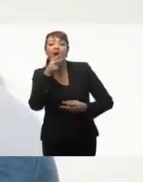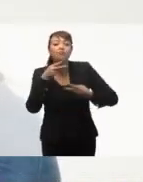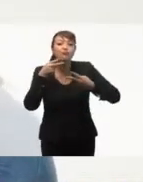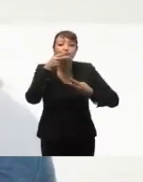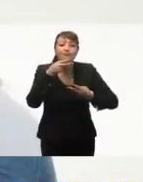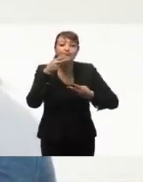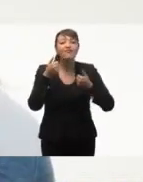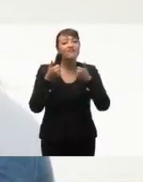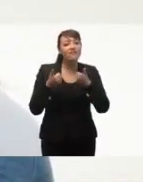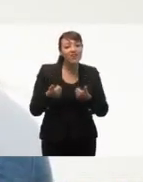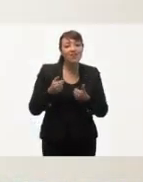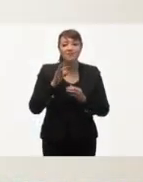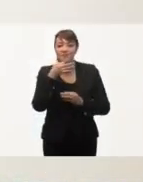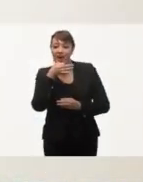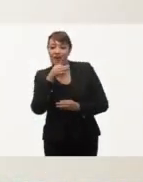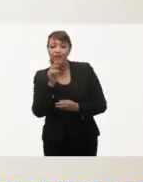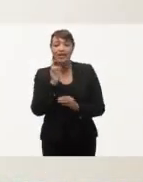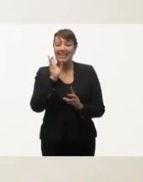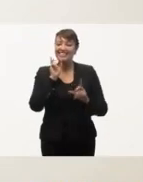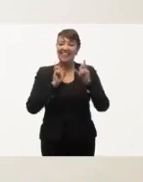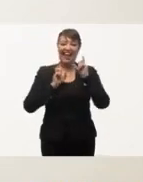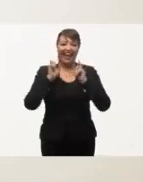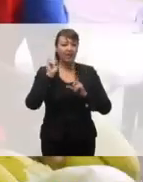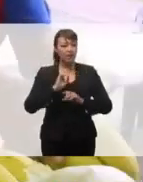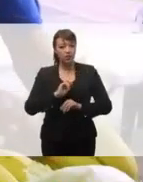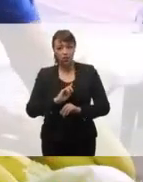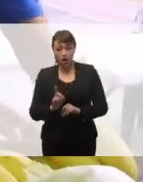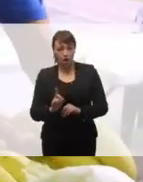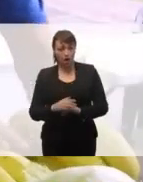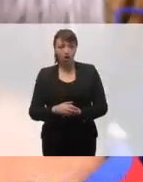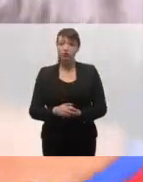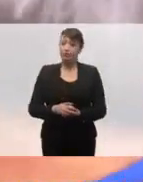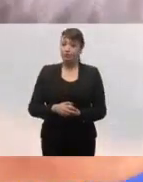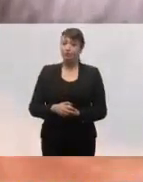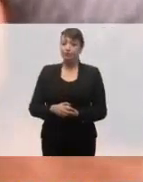pronunciando bien las palabras No exageres